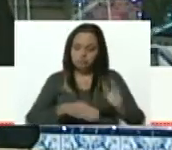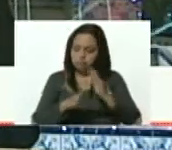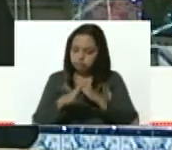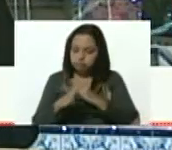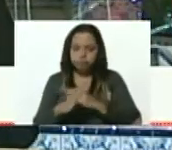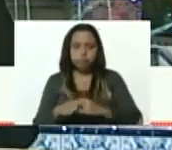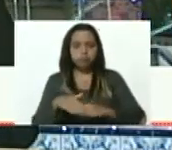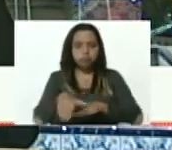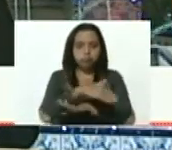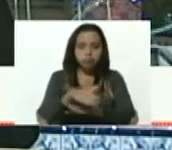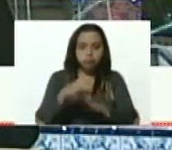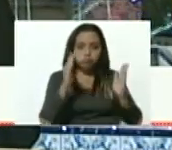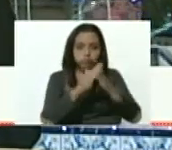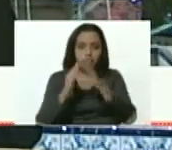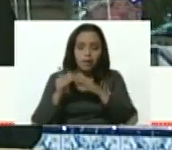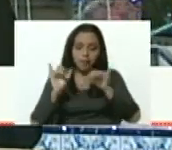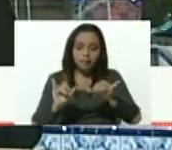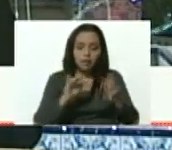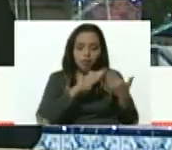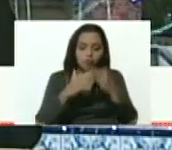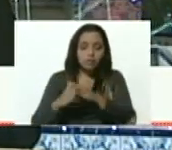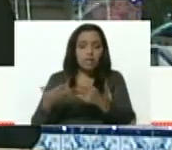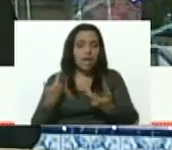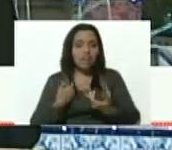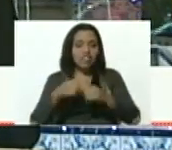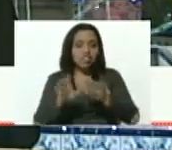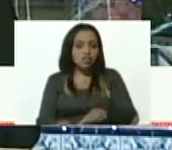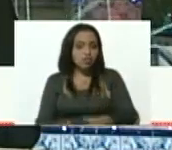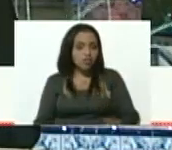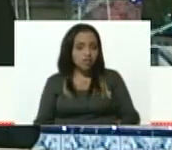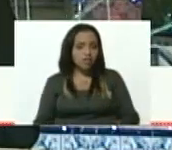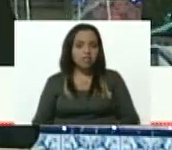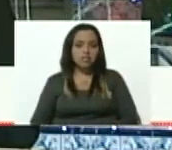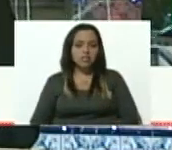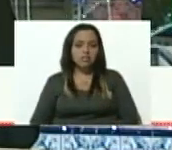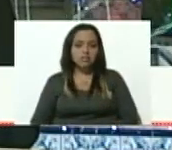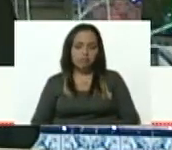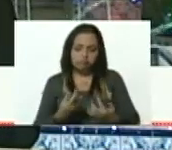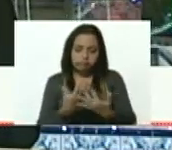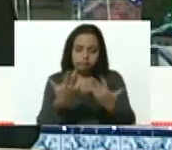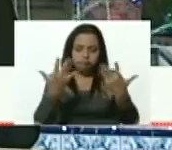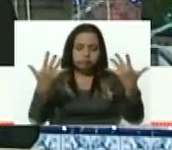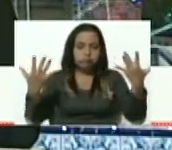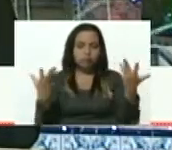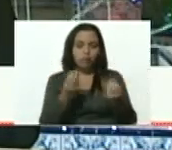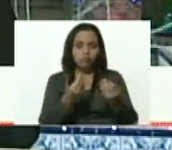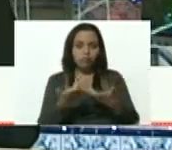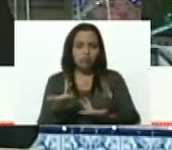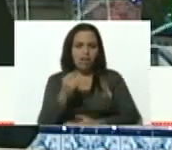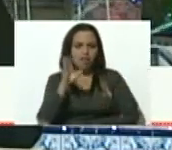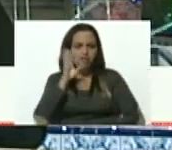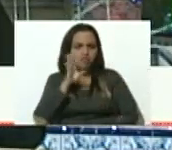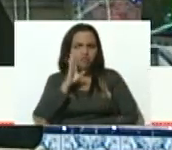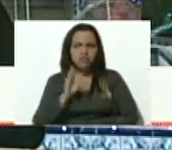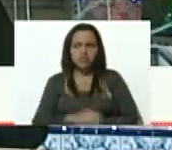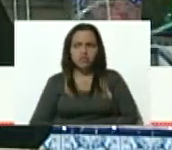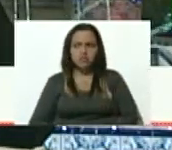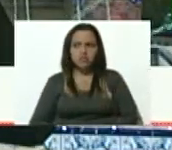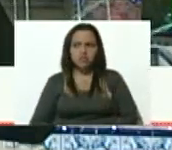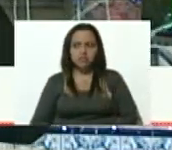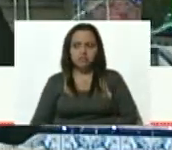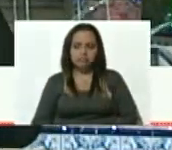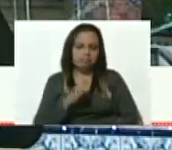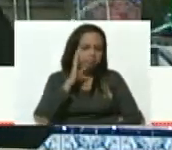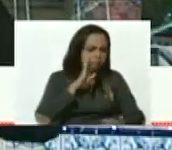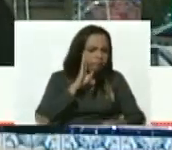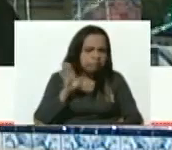urbanismos y la misma comunidad los tiene abandonados. El monte crecido, la basura por aquí, la basura por allá. ¿Y qué